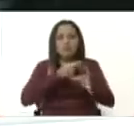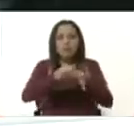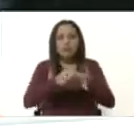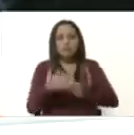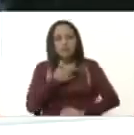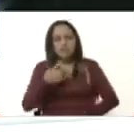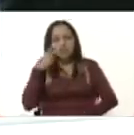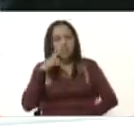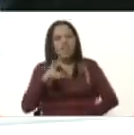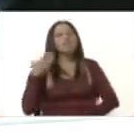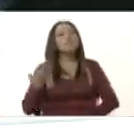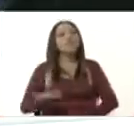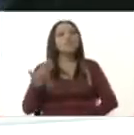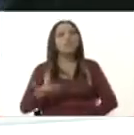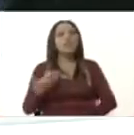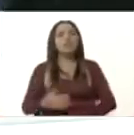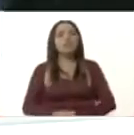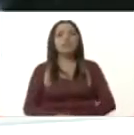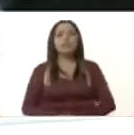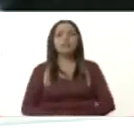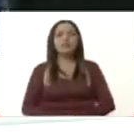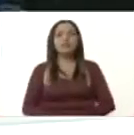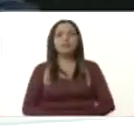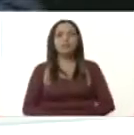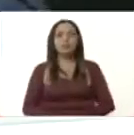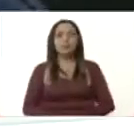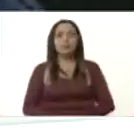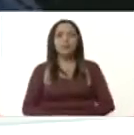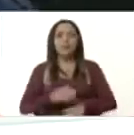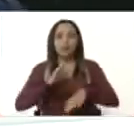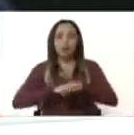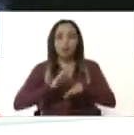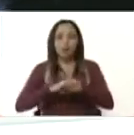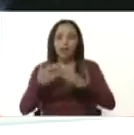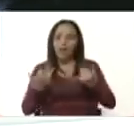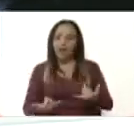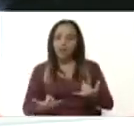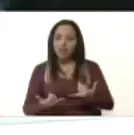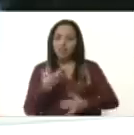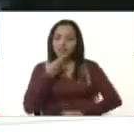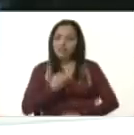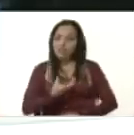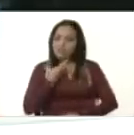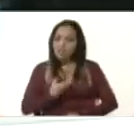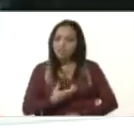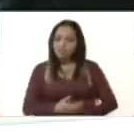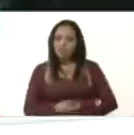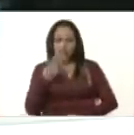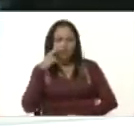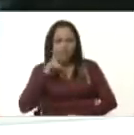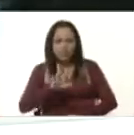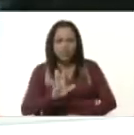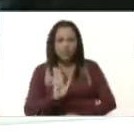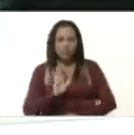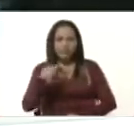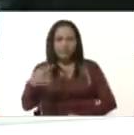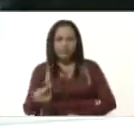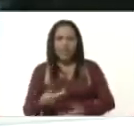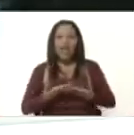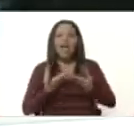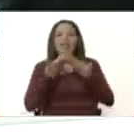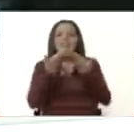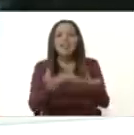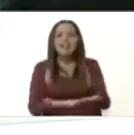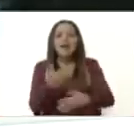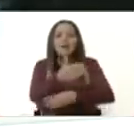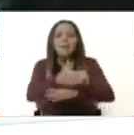vean, esto es muy importante, porque yo voy a proceder ahora en diciembre, ustedes van a ver, a darle